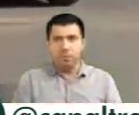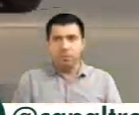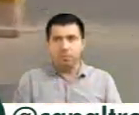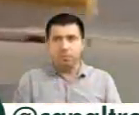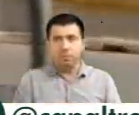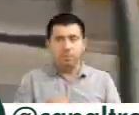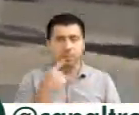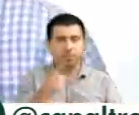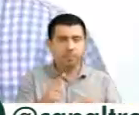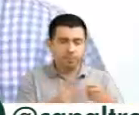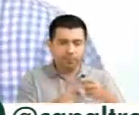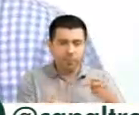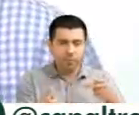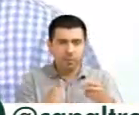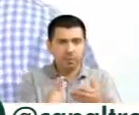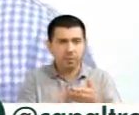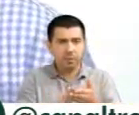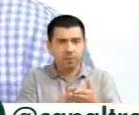entrante y